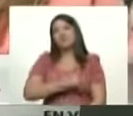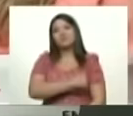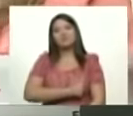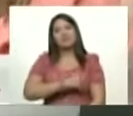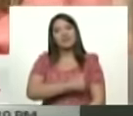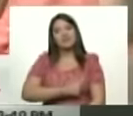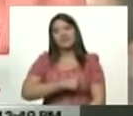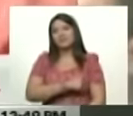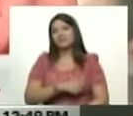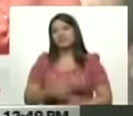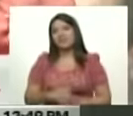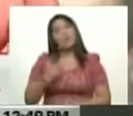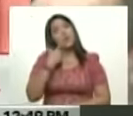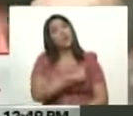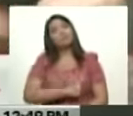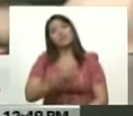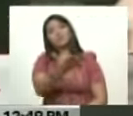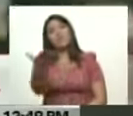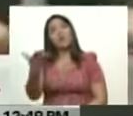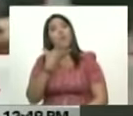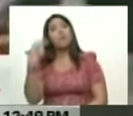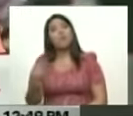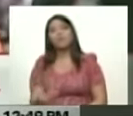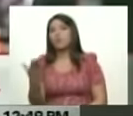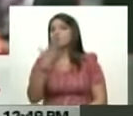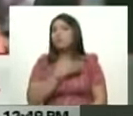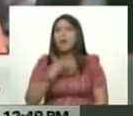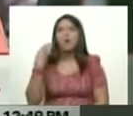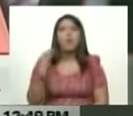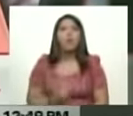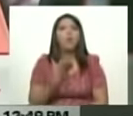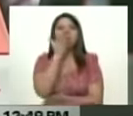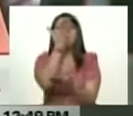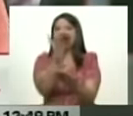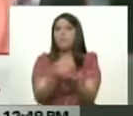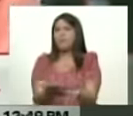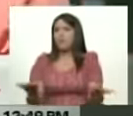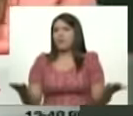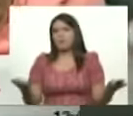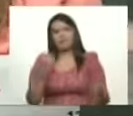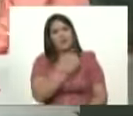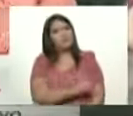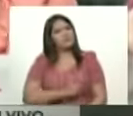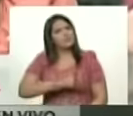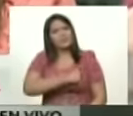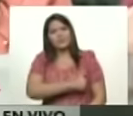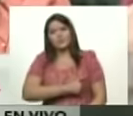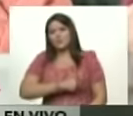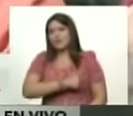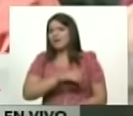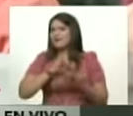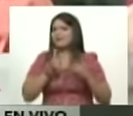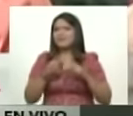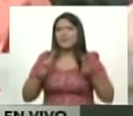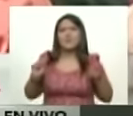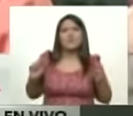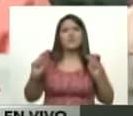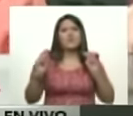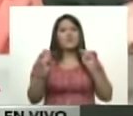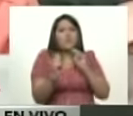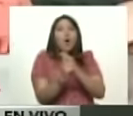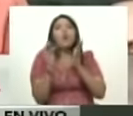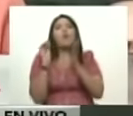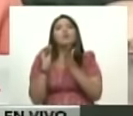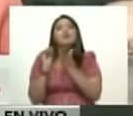lo siento mucho por la juventud, no hay ni un solo joven en la propuesta de la directiva. Es la restauración de un